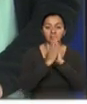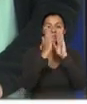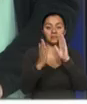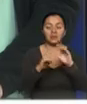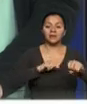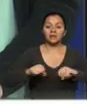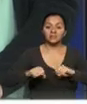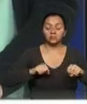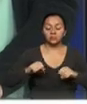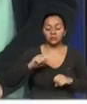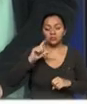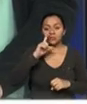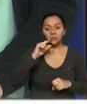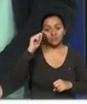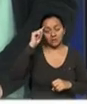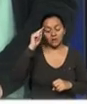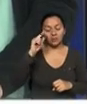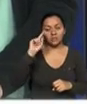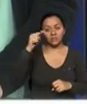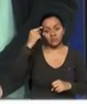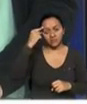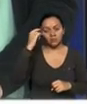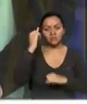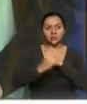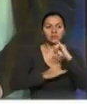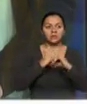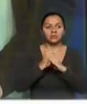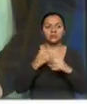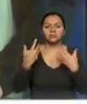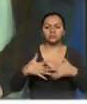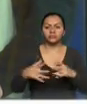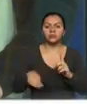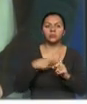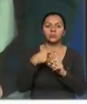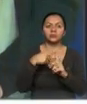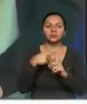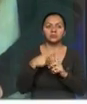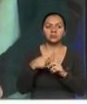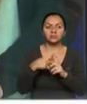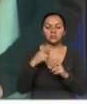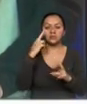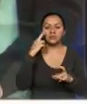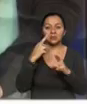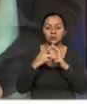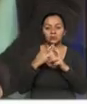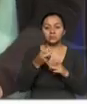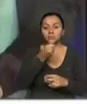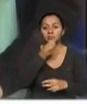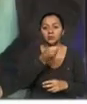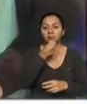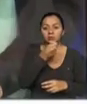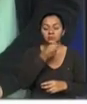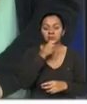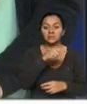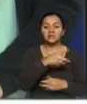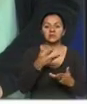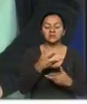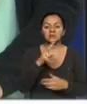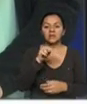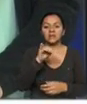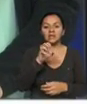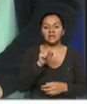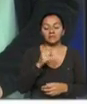presidente Rafael Correa a nivel internacional es valorada de manera positiva. El reconocido periodista dominicano Ricardo